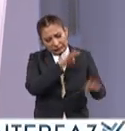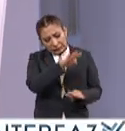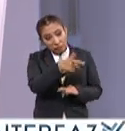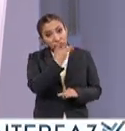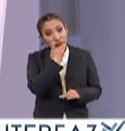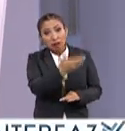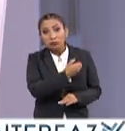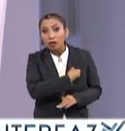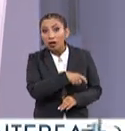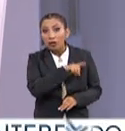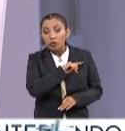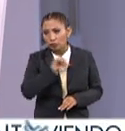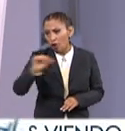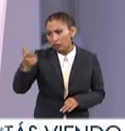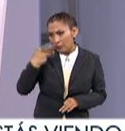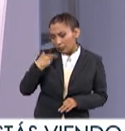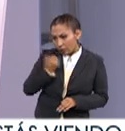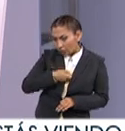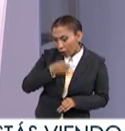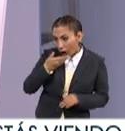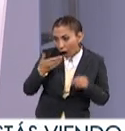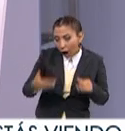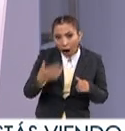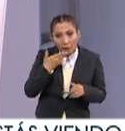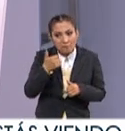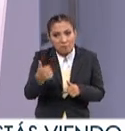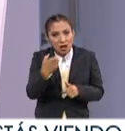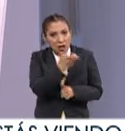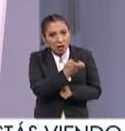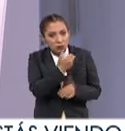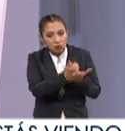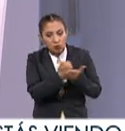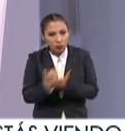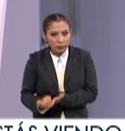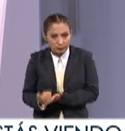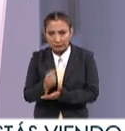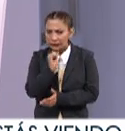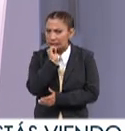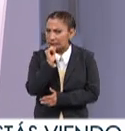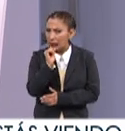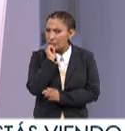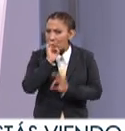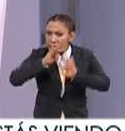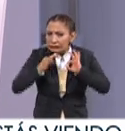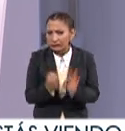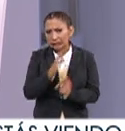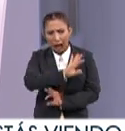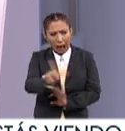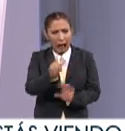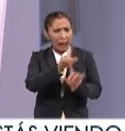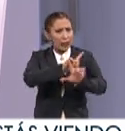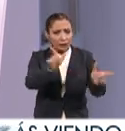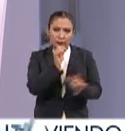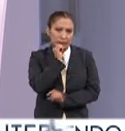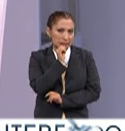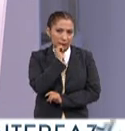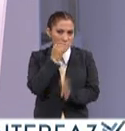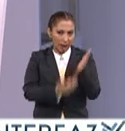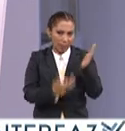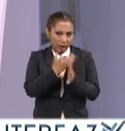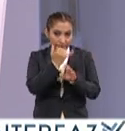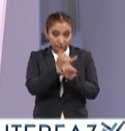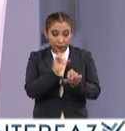bien. Y hay mucha gente que está bien. Claro, todavía no estamos donde quisiéramos estar, porque